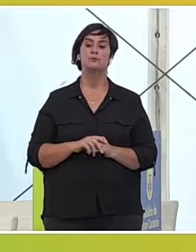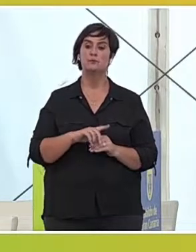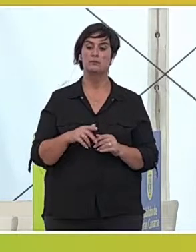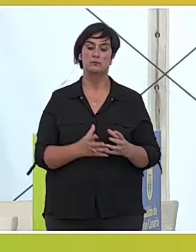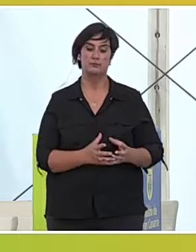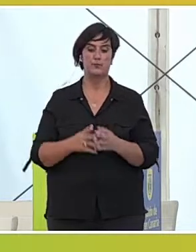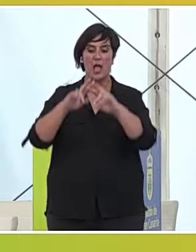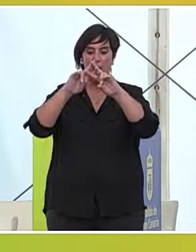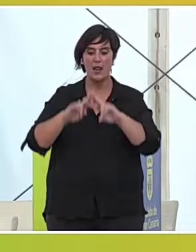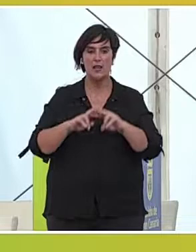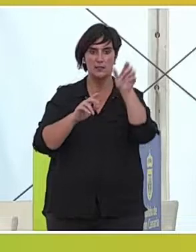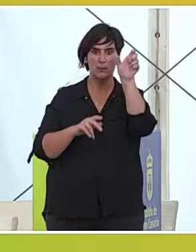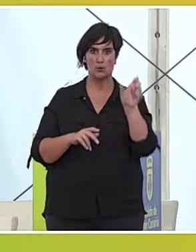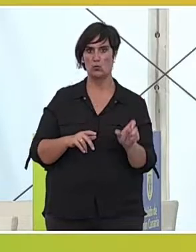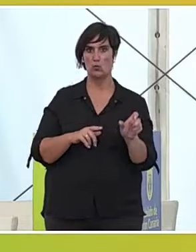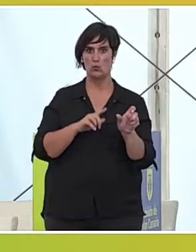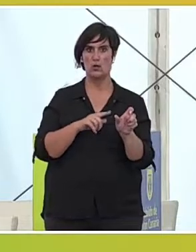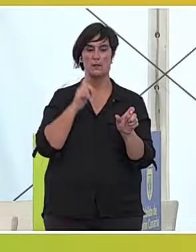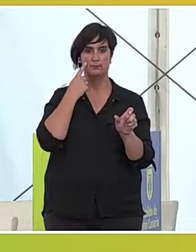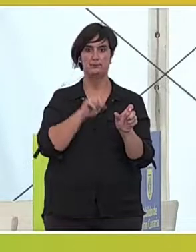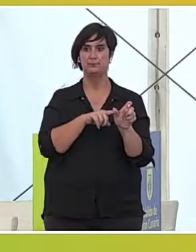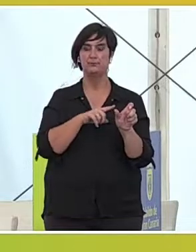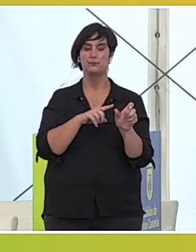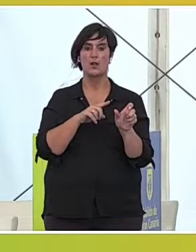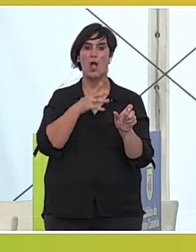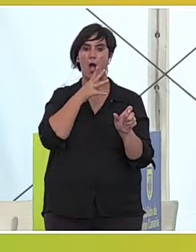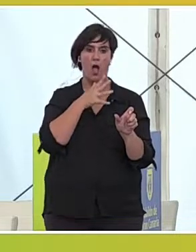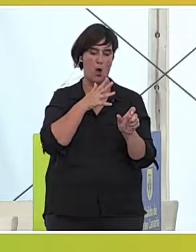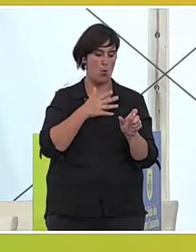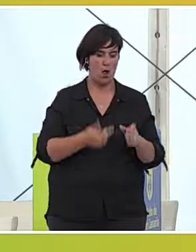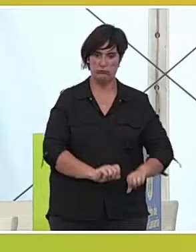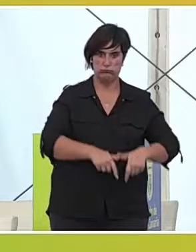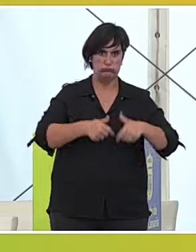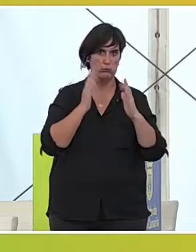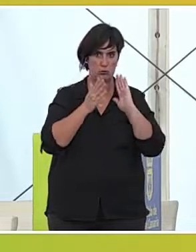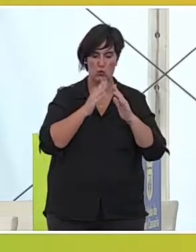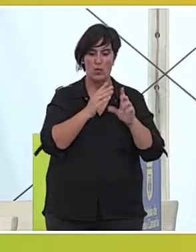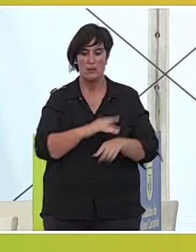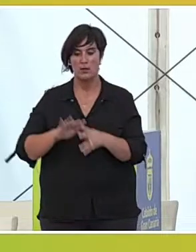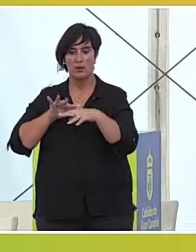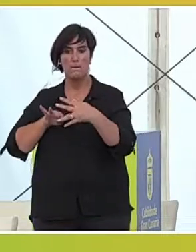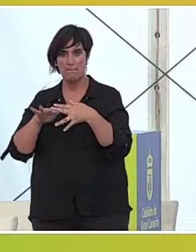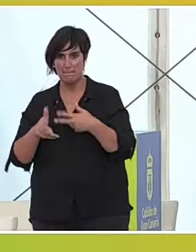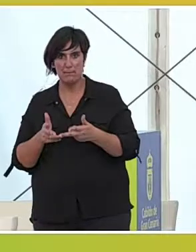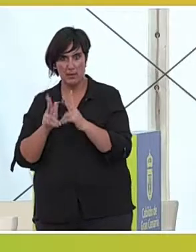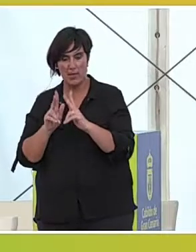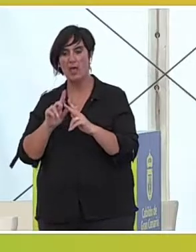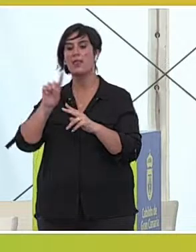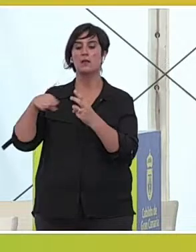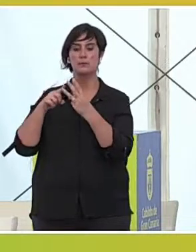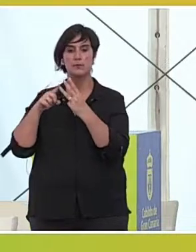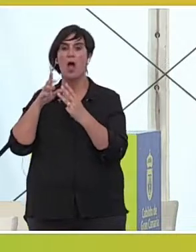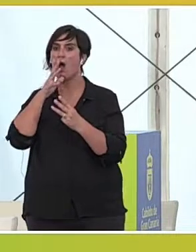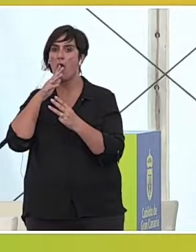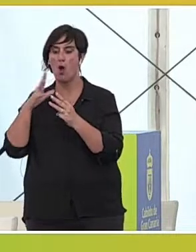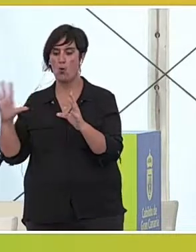Analizamos, en la primera columna tenemos el agua bruta, en la segunda el agua permeada y en la tercera el agua del